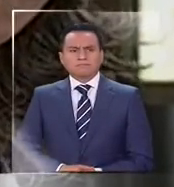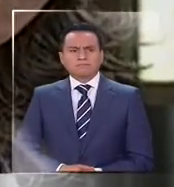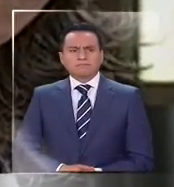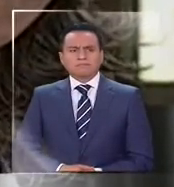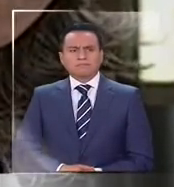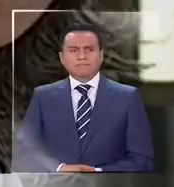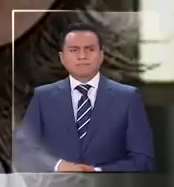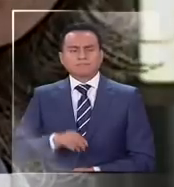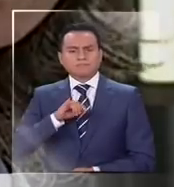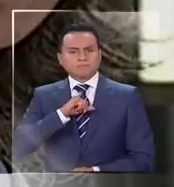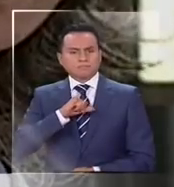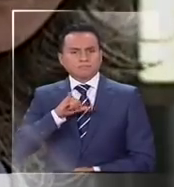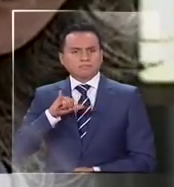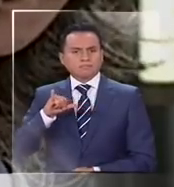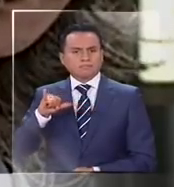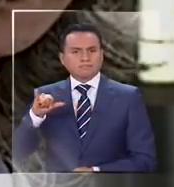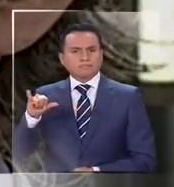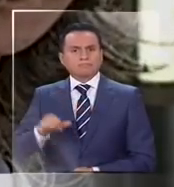Y